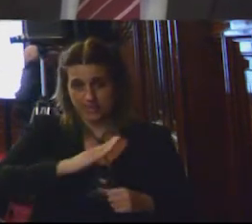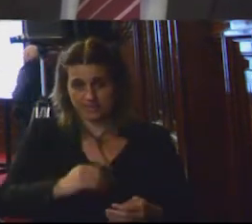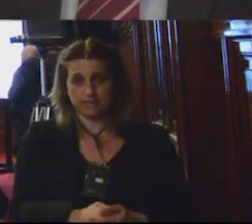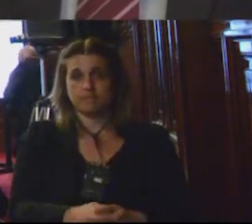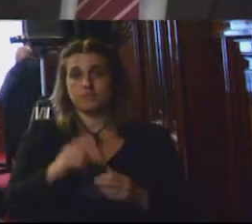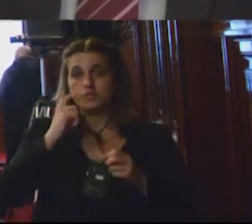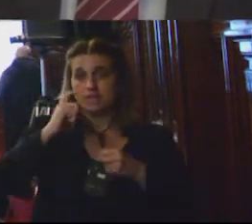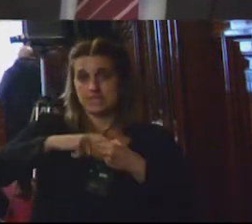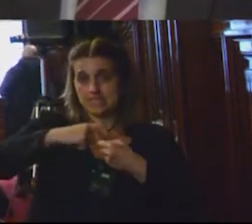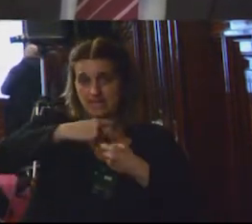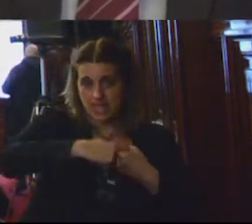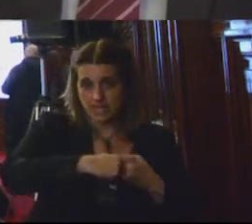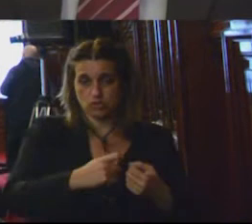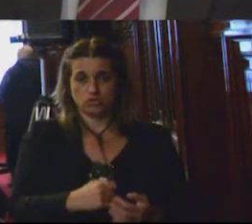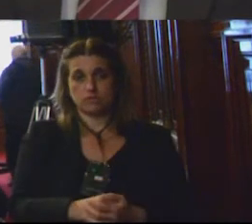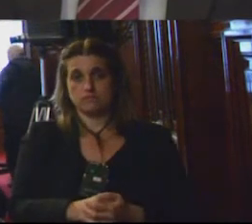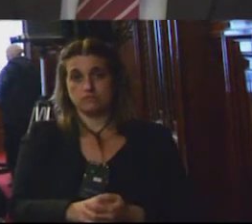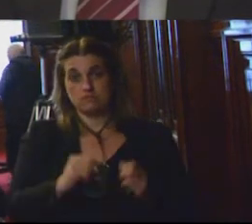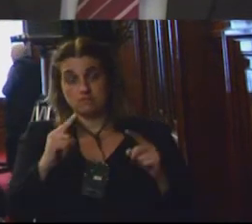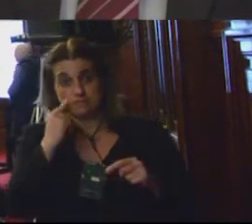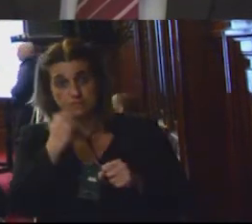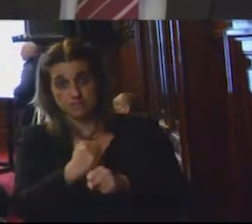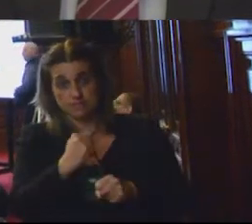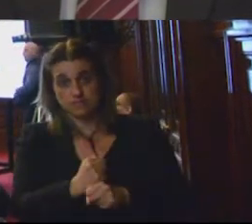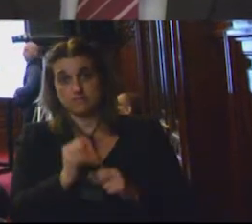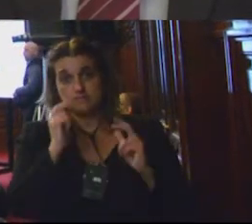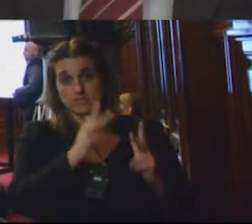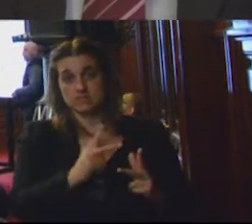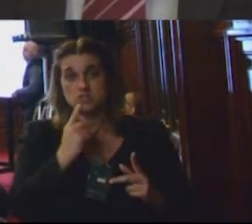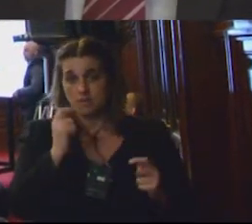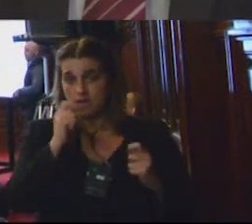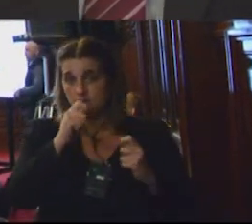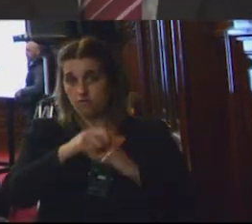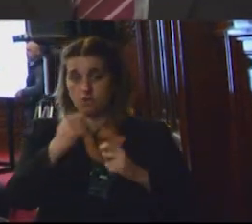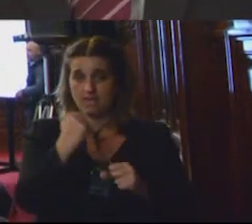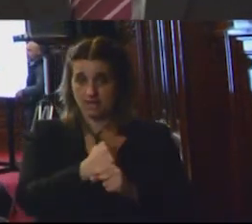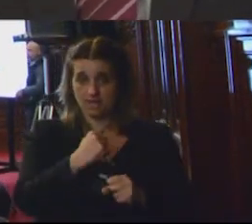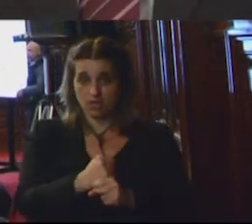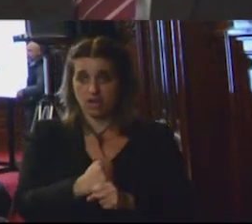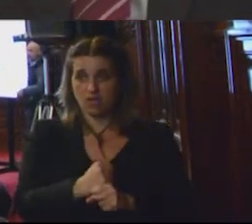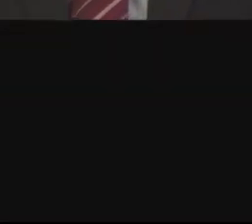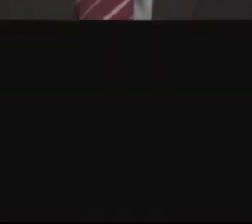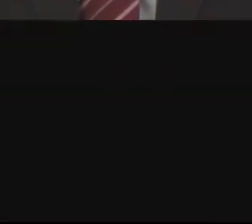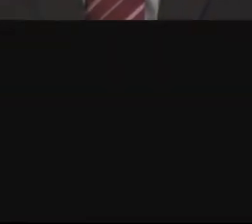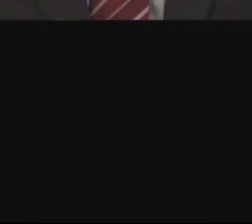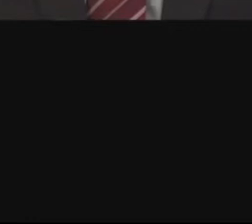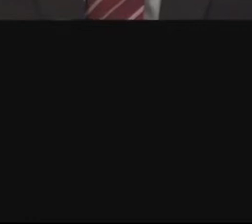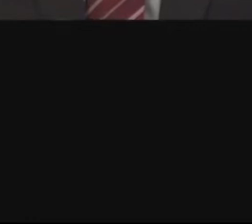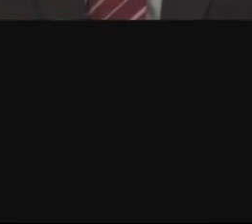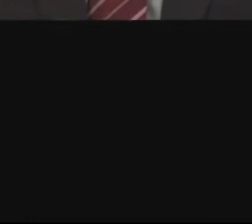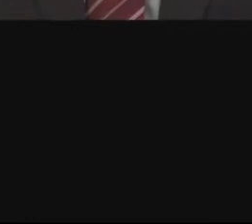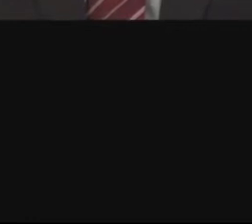sindicatos nacionales fiscales de trabajo consideran la reforma laboral que tendrá